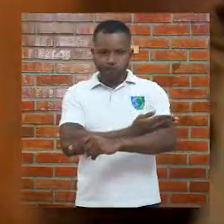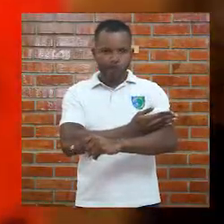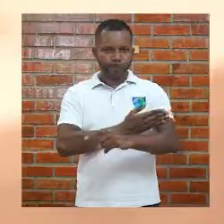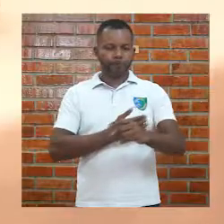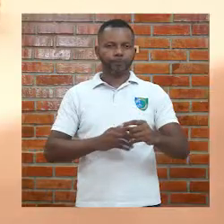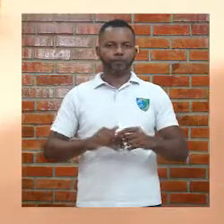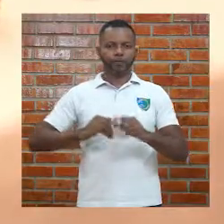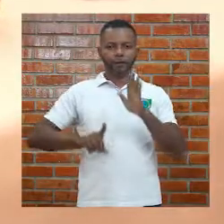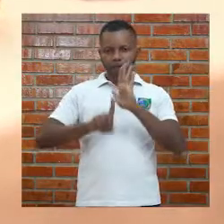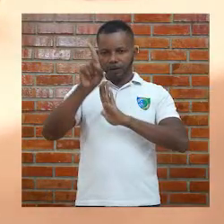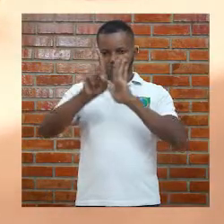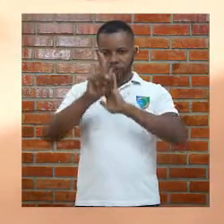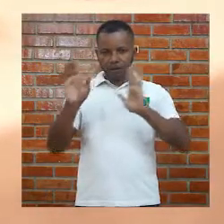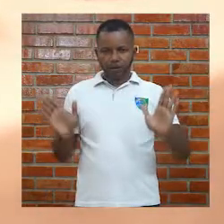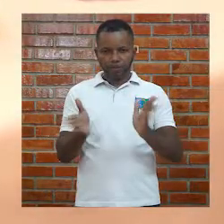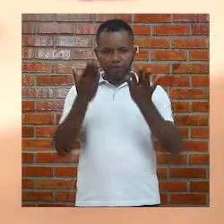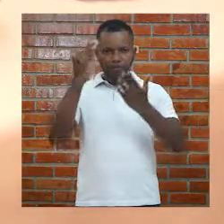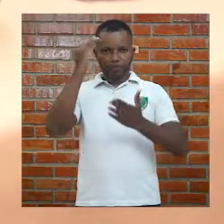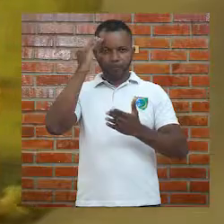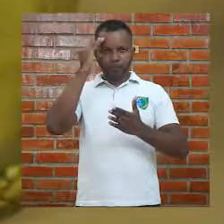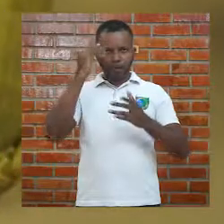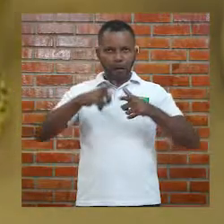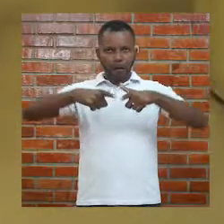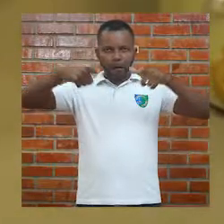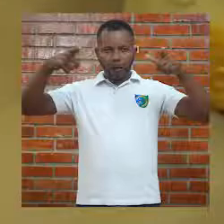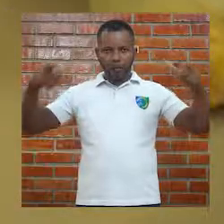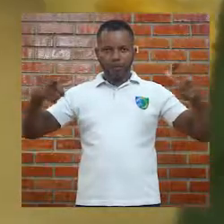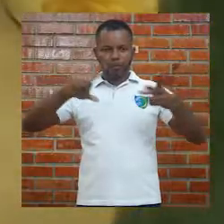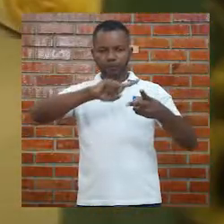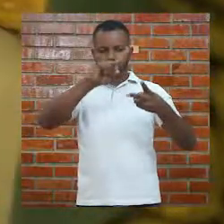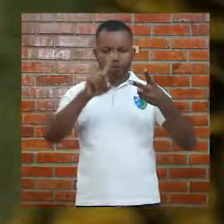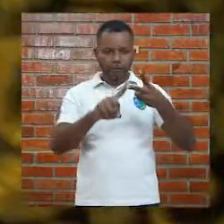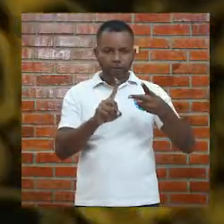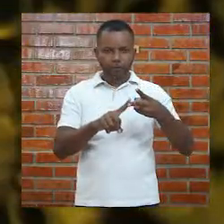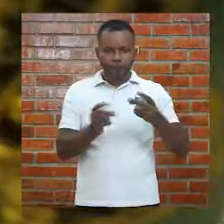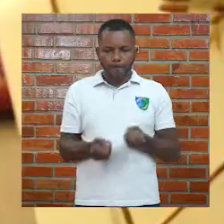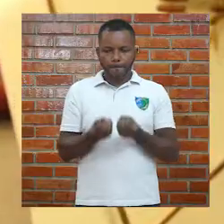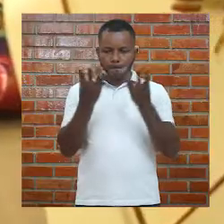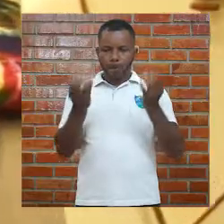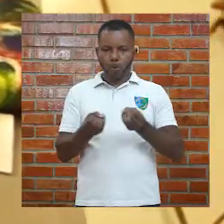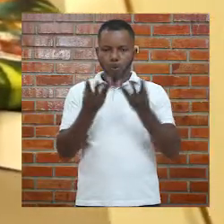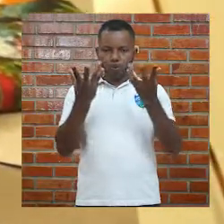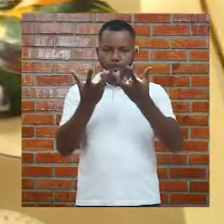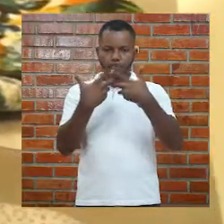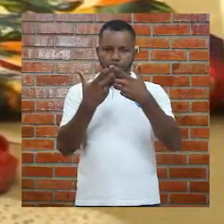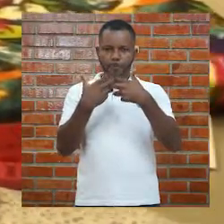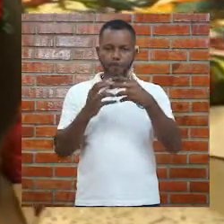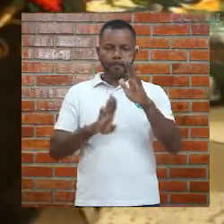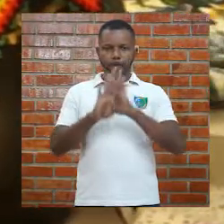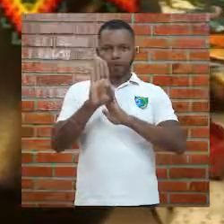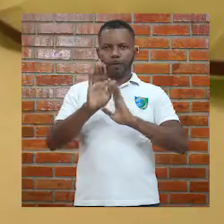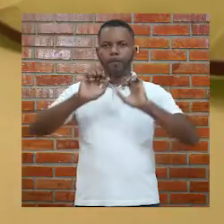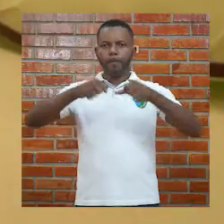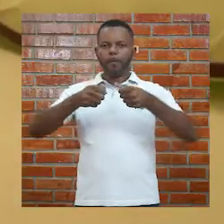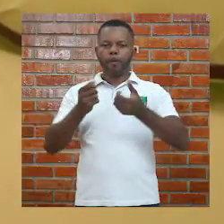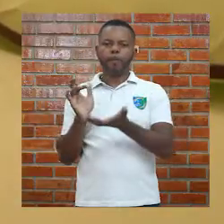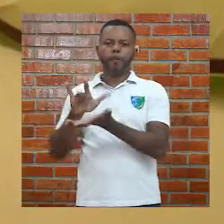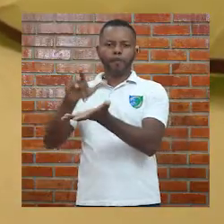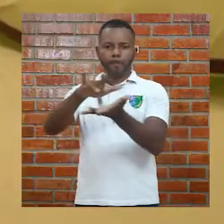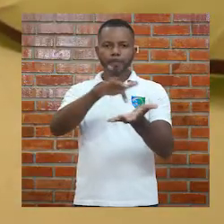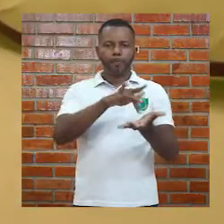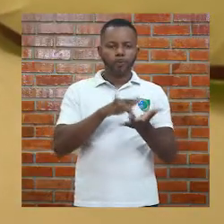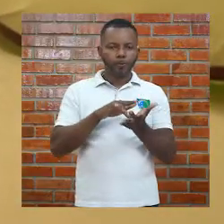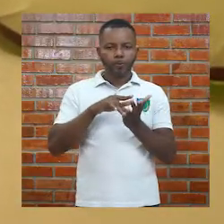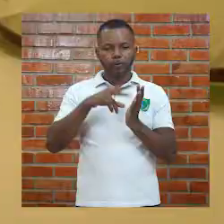de crecimiento y desarrollo de conocimiento muy grande. Segundo, es de la productividad, cómo podemos nosotros aplicar toda